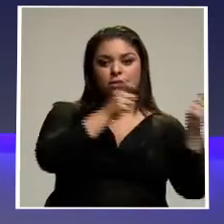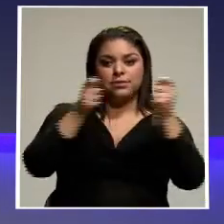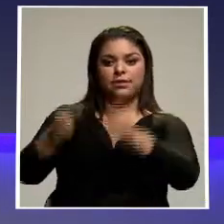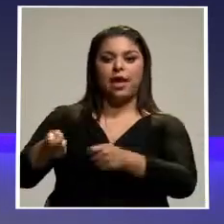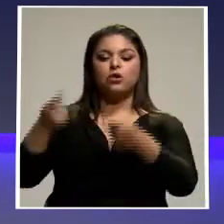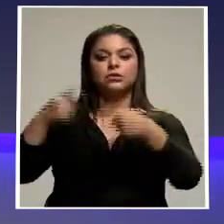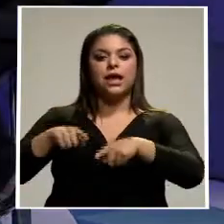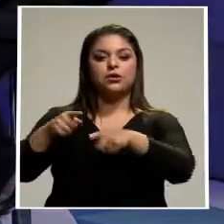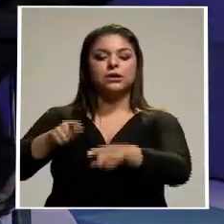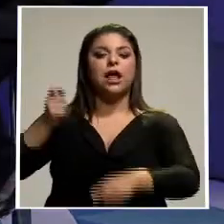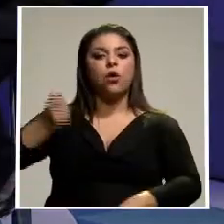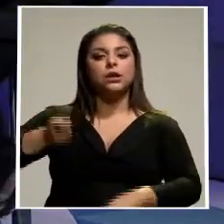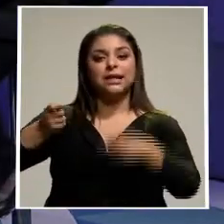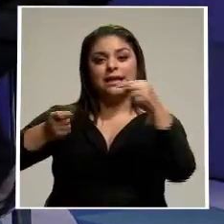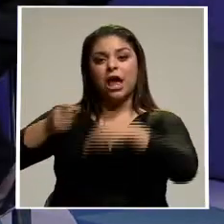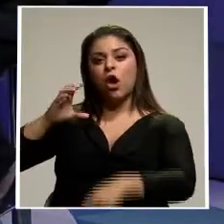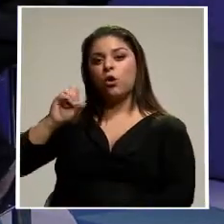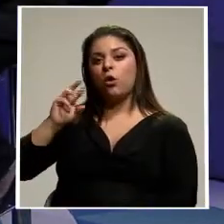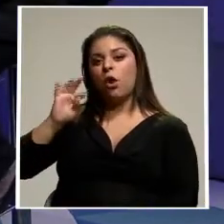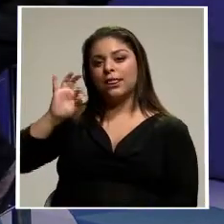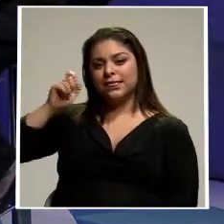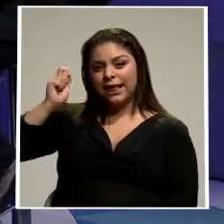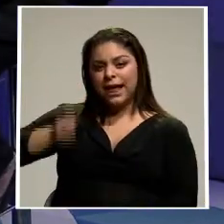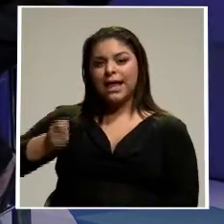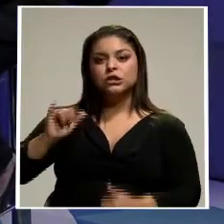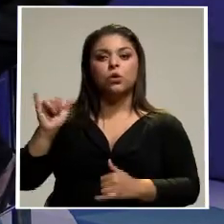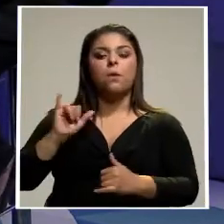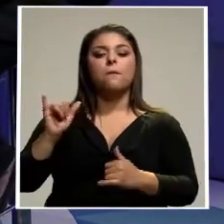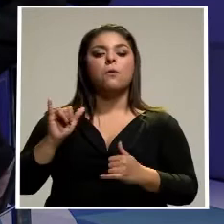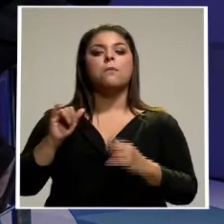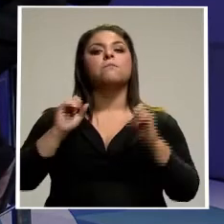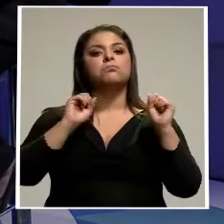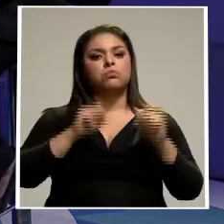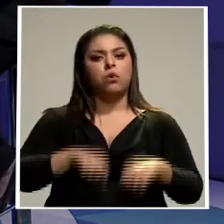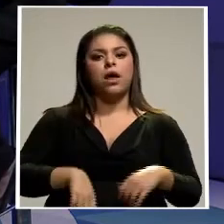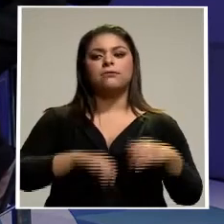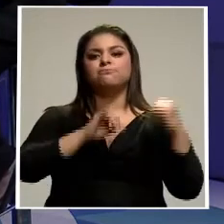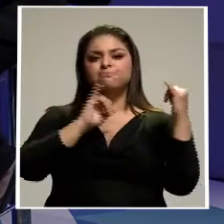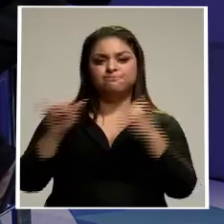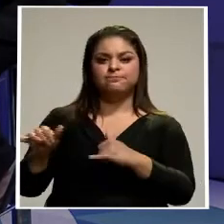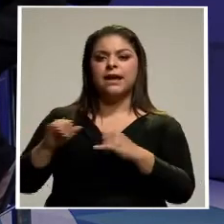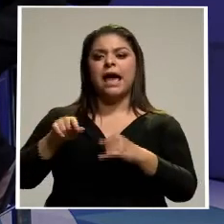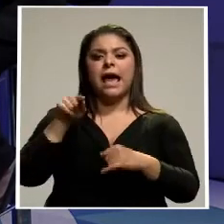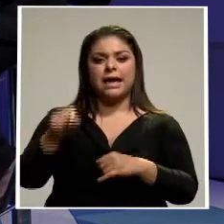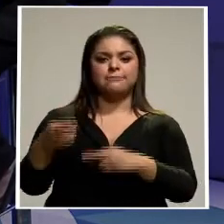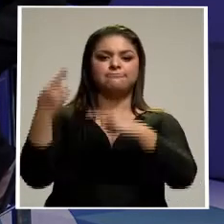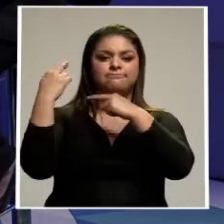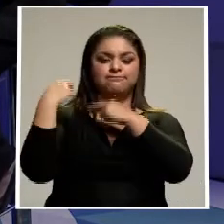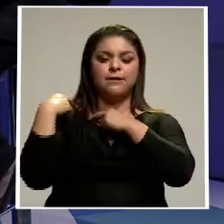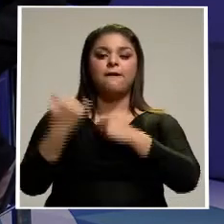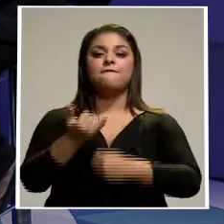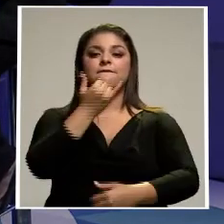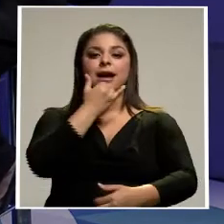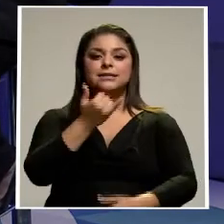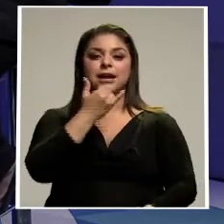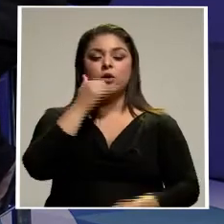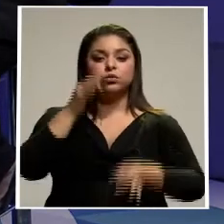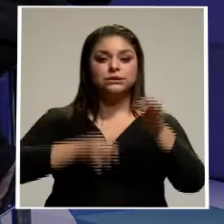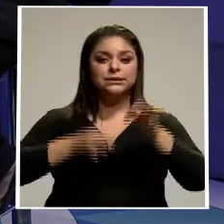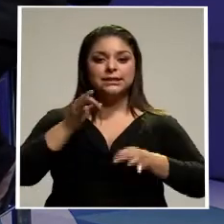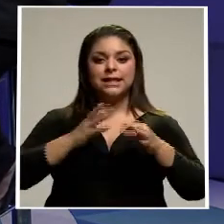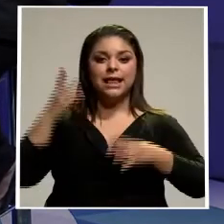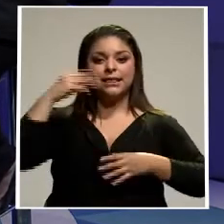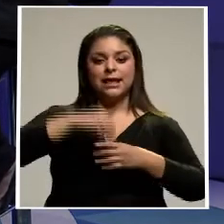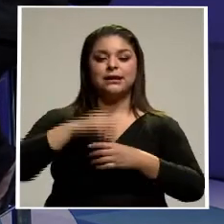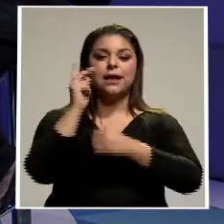la Corte es la alzada, el tribunal de alzada de cuando fallan la justicia interna de los países. Bueno, es un